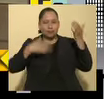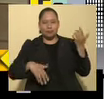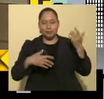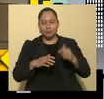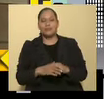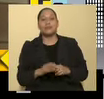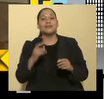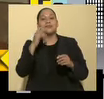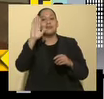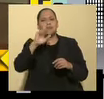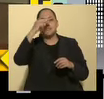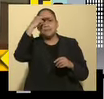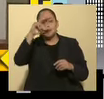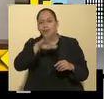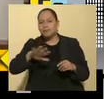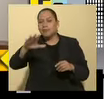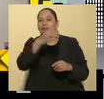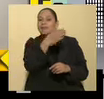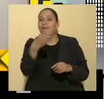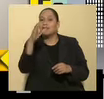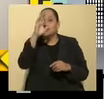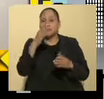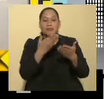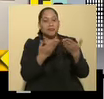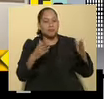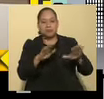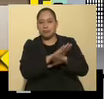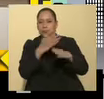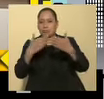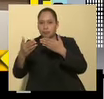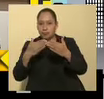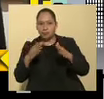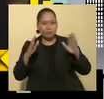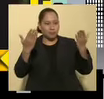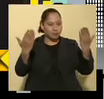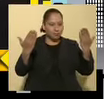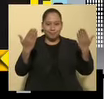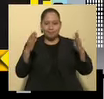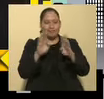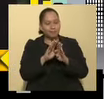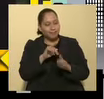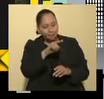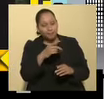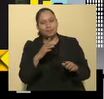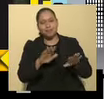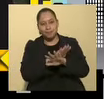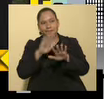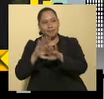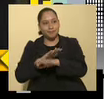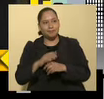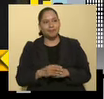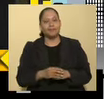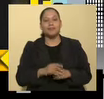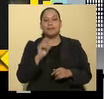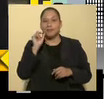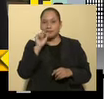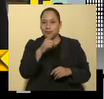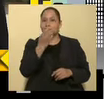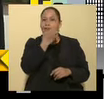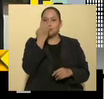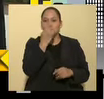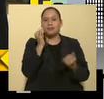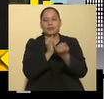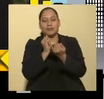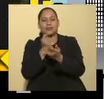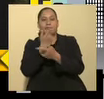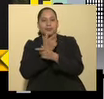México rural y ese México, pues bueno, ya moderno. Es esta confrontación que hay entre los valores incluso académicos y libres,